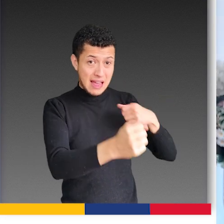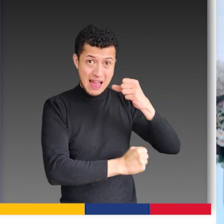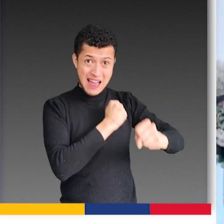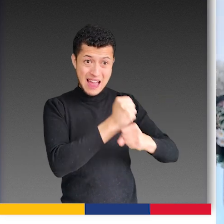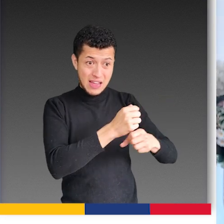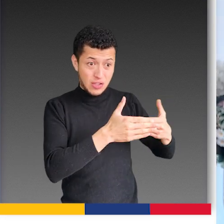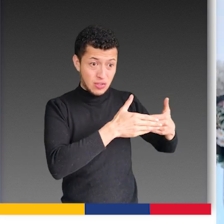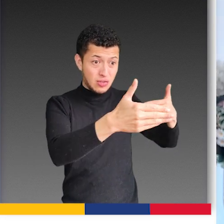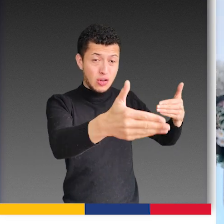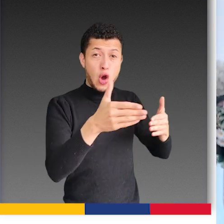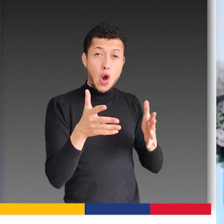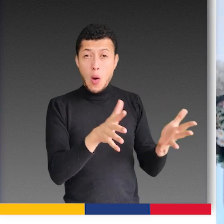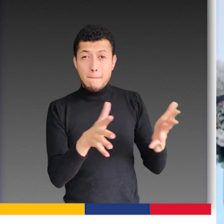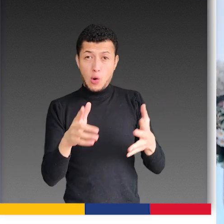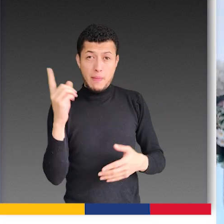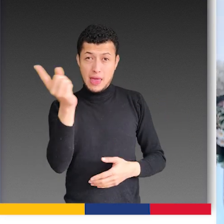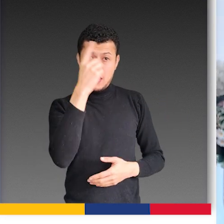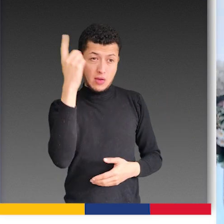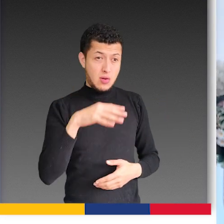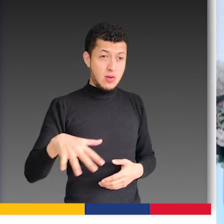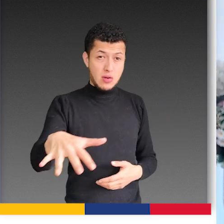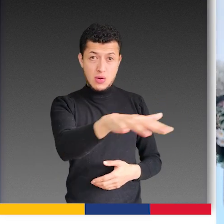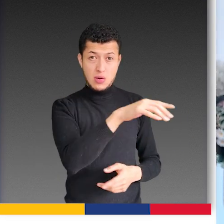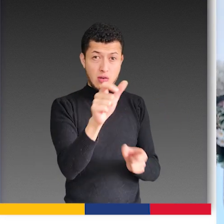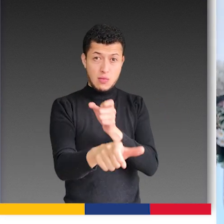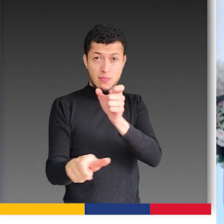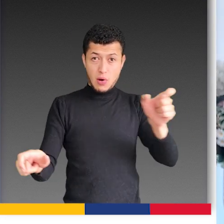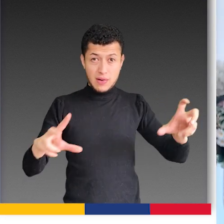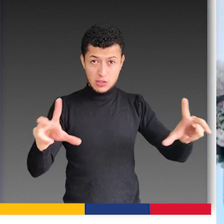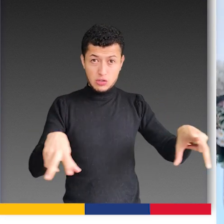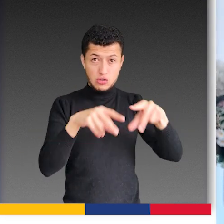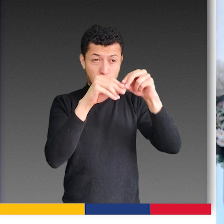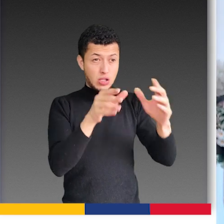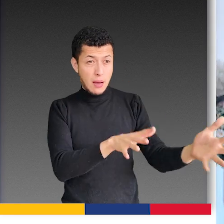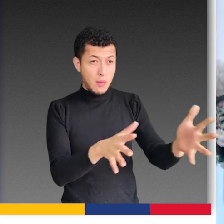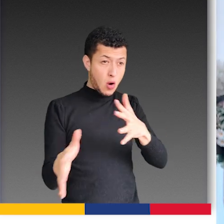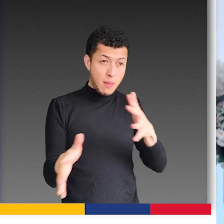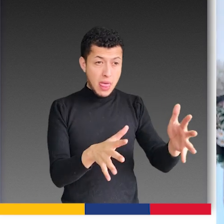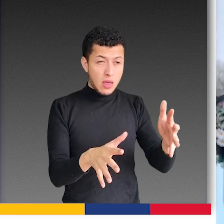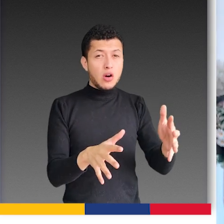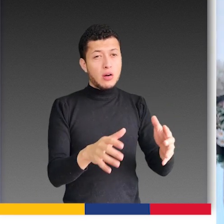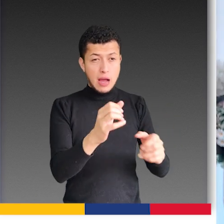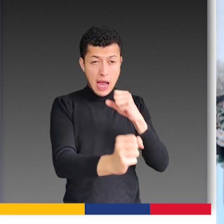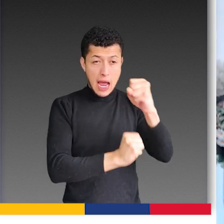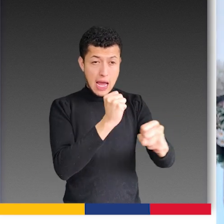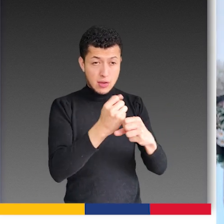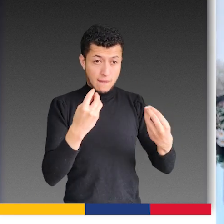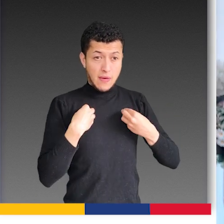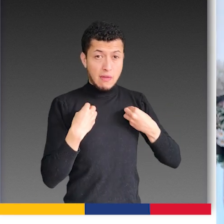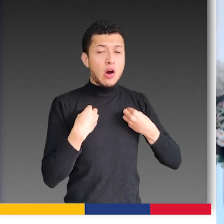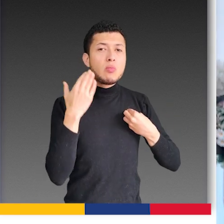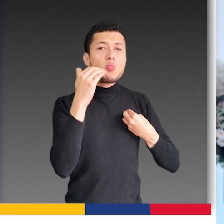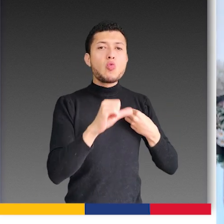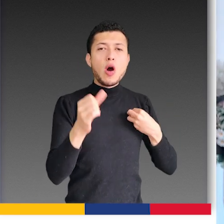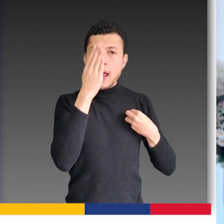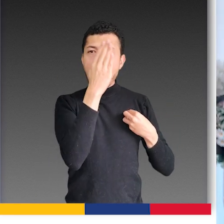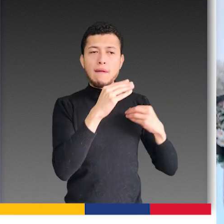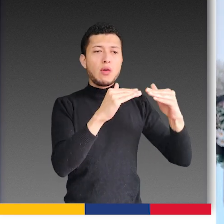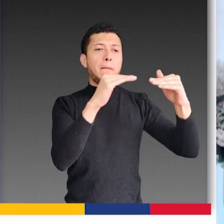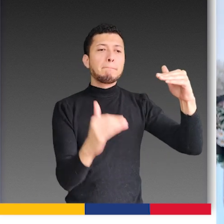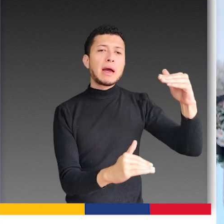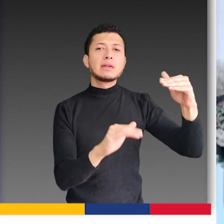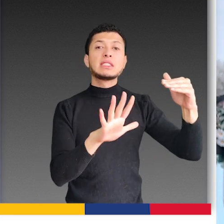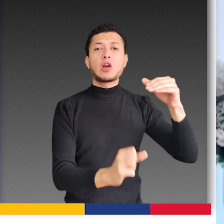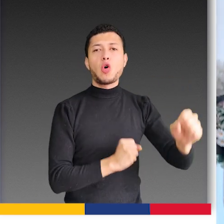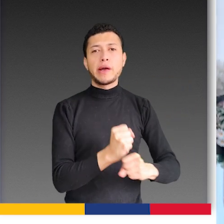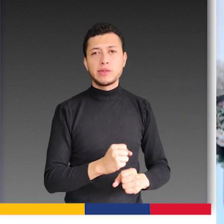país, la esperanza de vida para ellas es 5 años menos del promedio de esperanza de vida para el resto de la sociedad. Pero